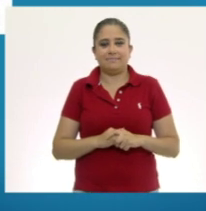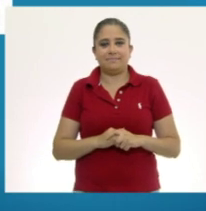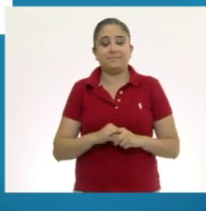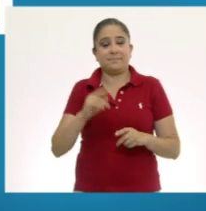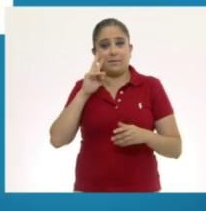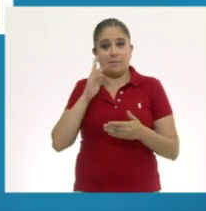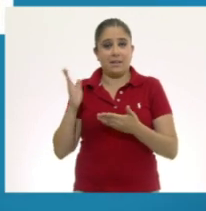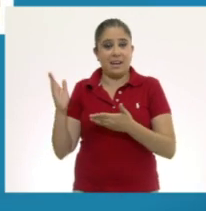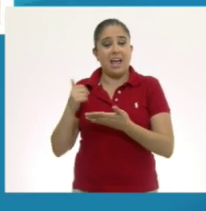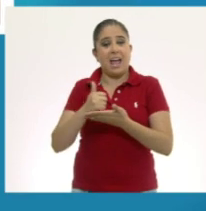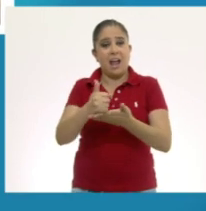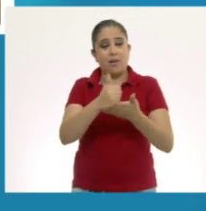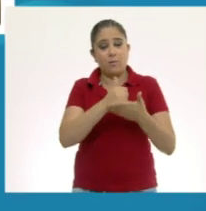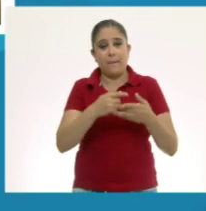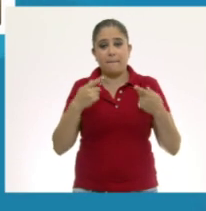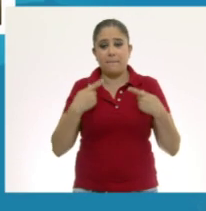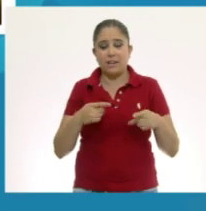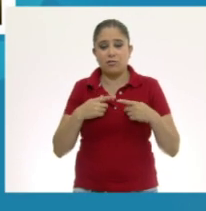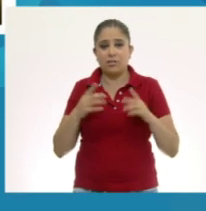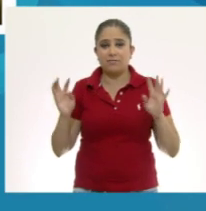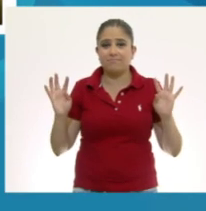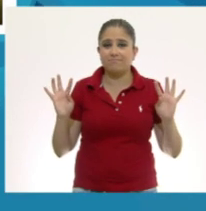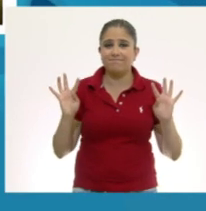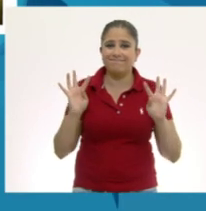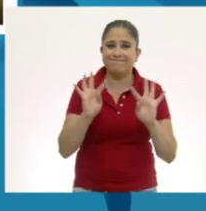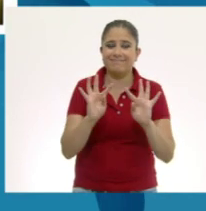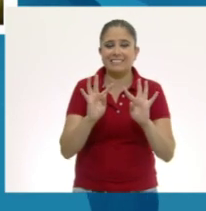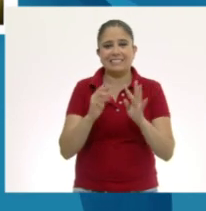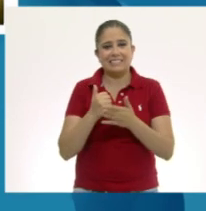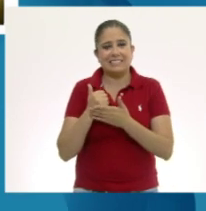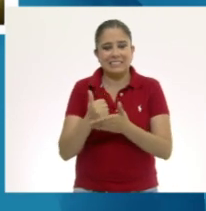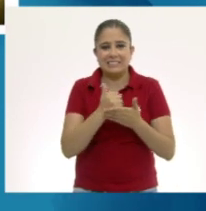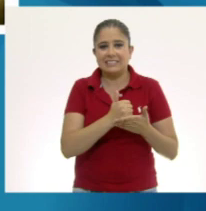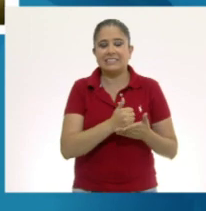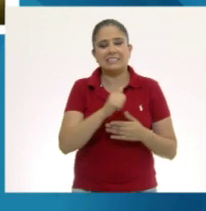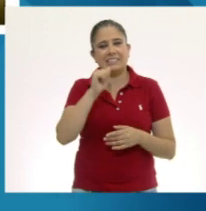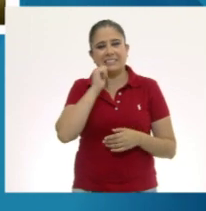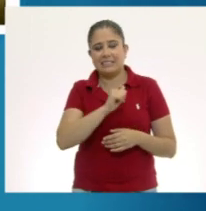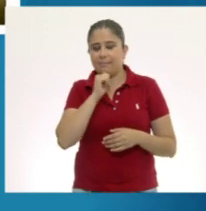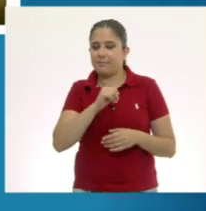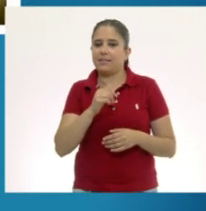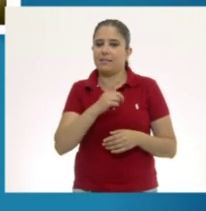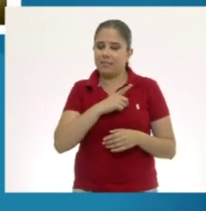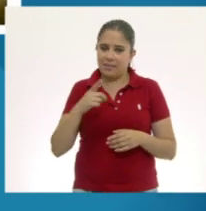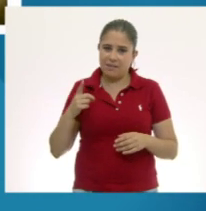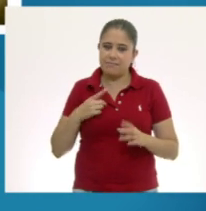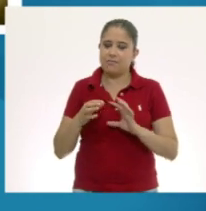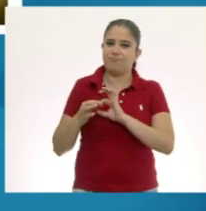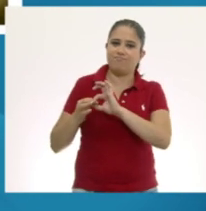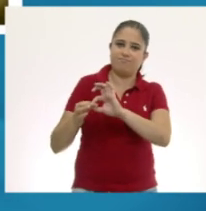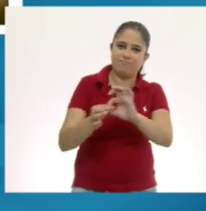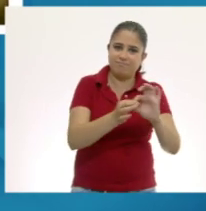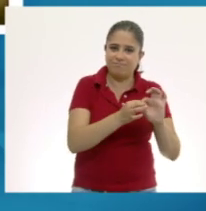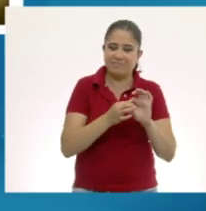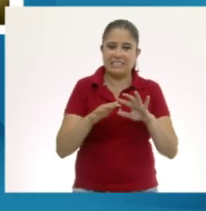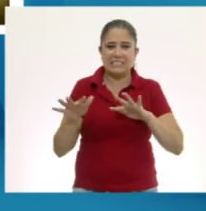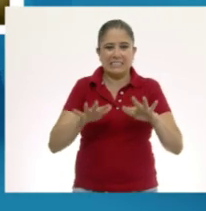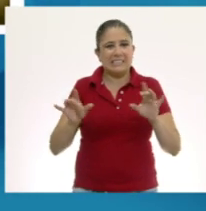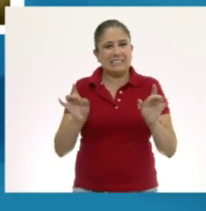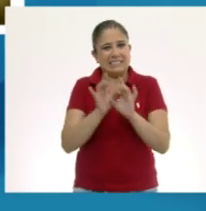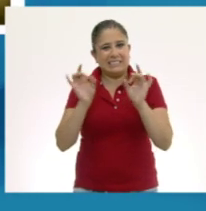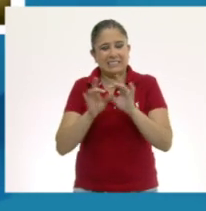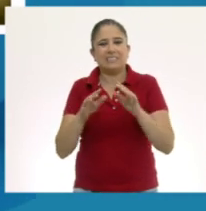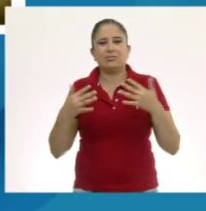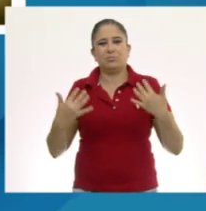la ayuda de nuestro pueblo es de verdad algo que tenemos siempre que tener muy presente y que nos distingue